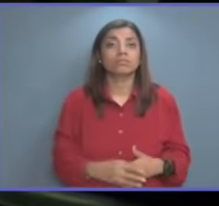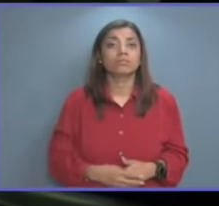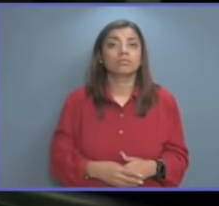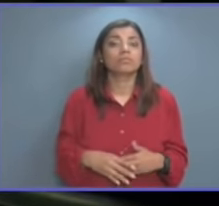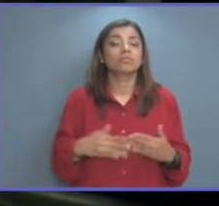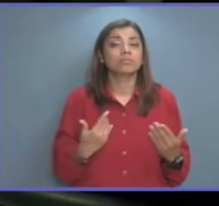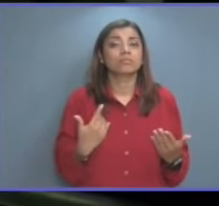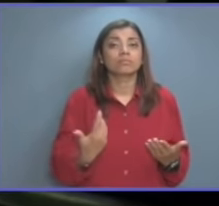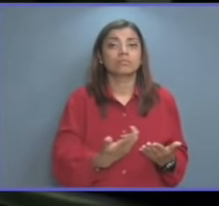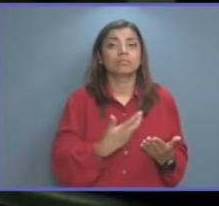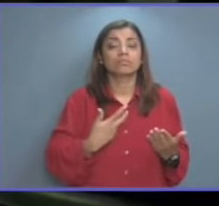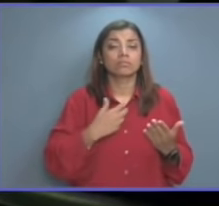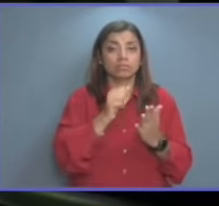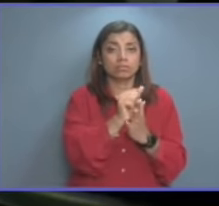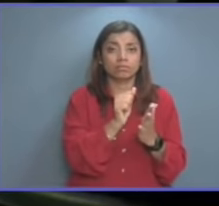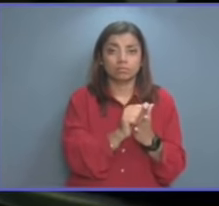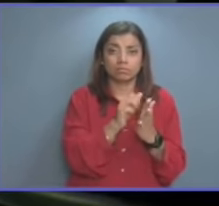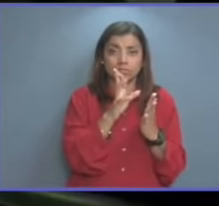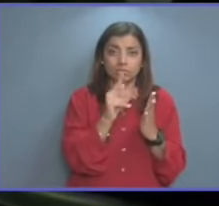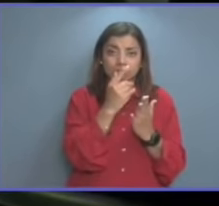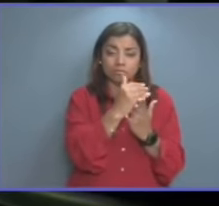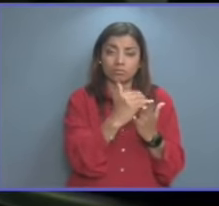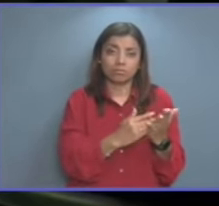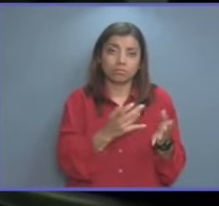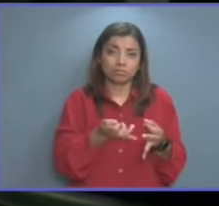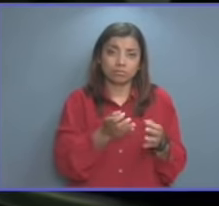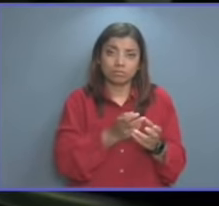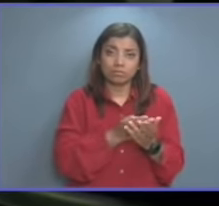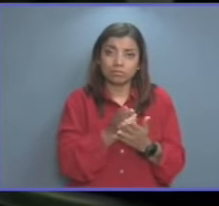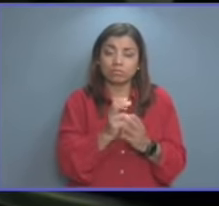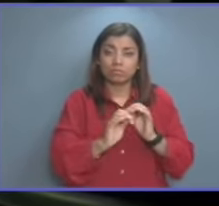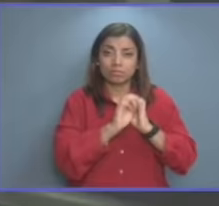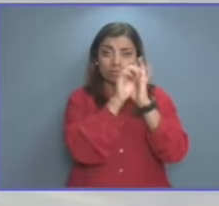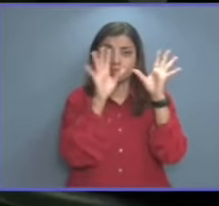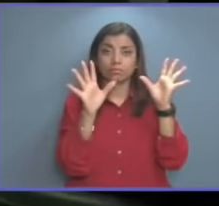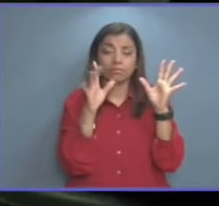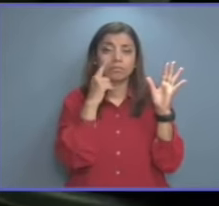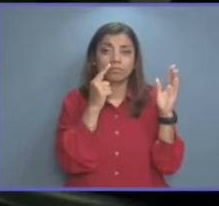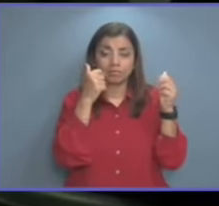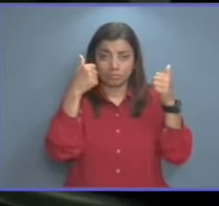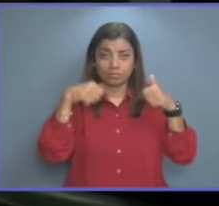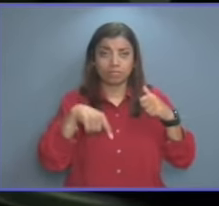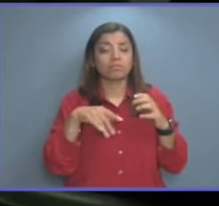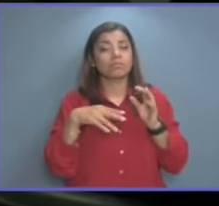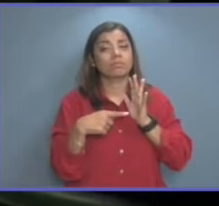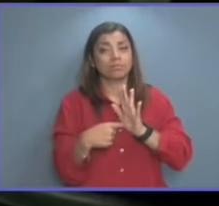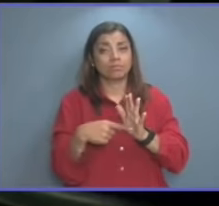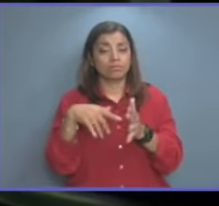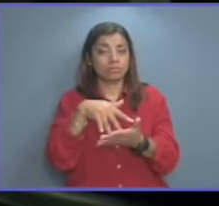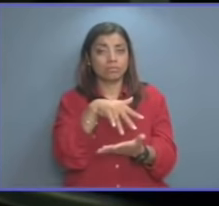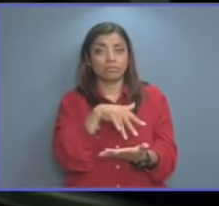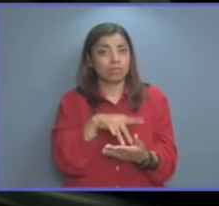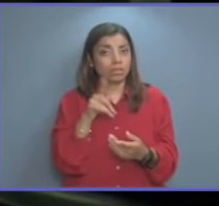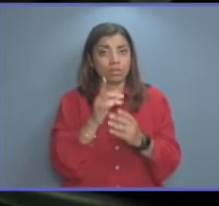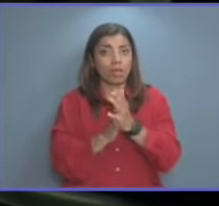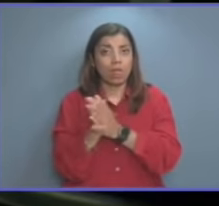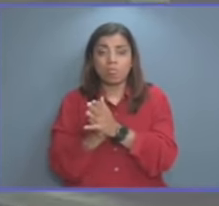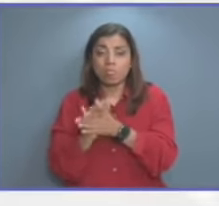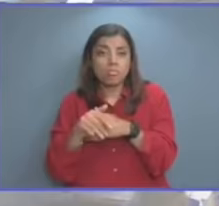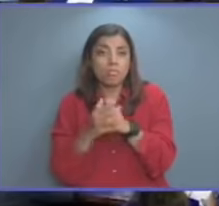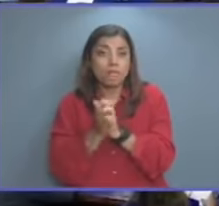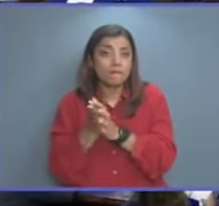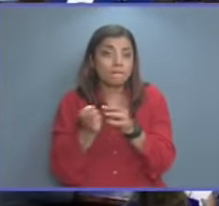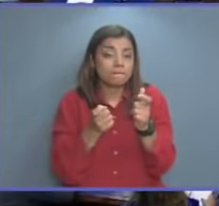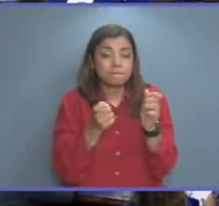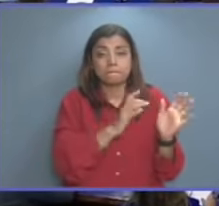cada artículo de forma transparente y de cara al pueblo negociaciones bajo la mesa